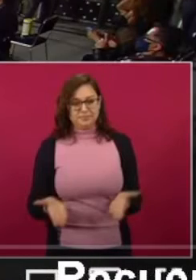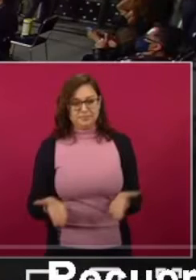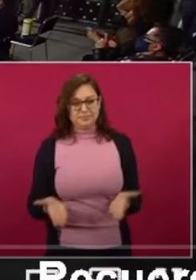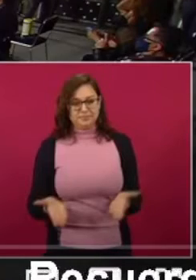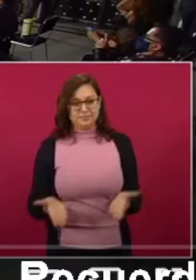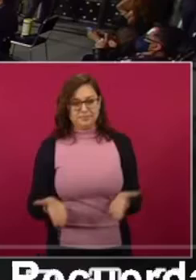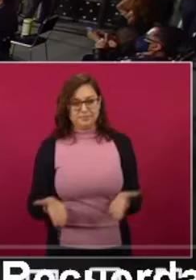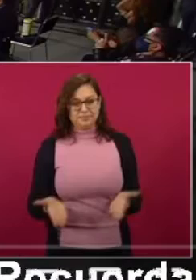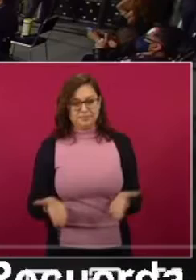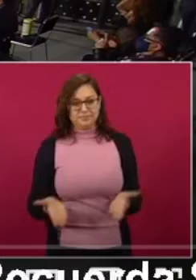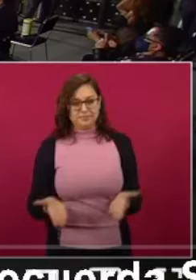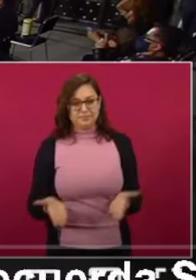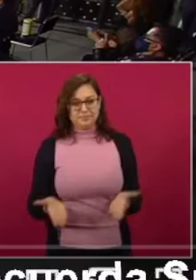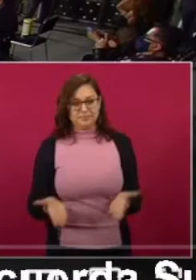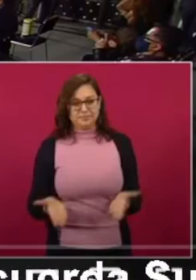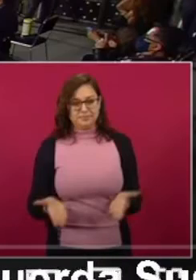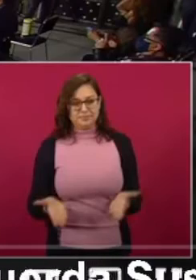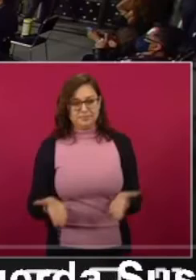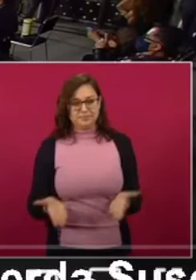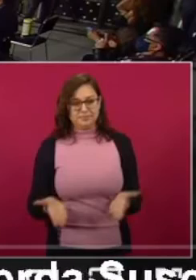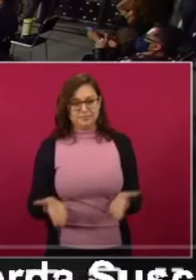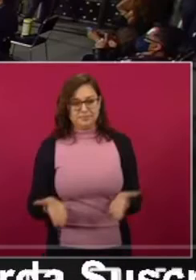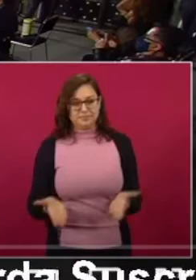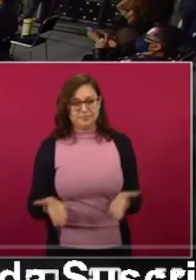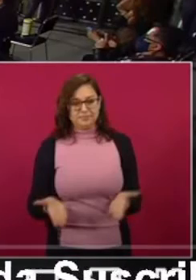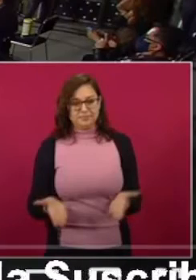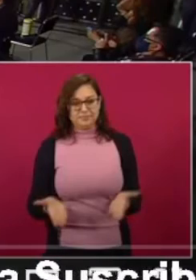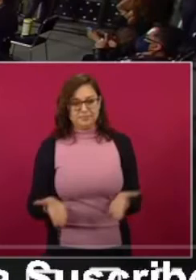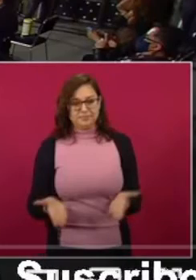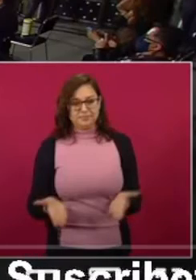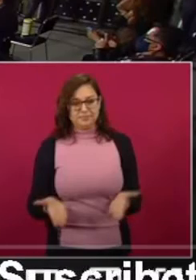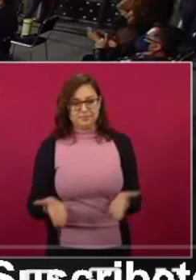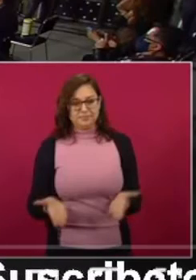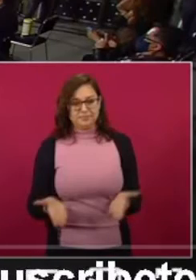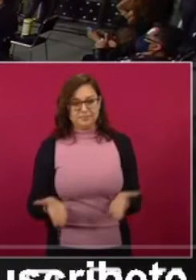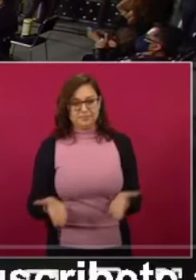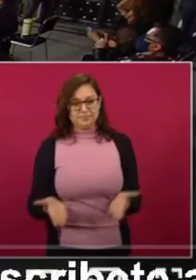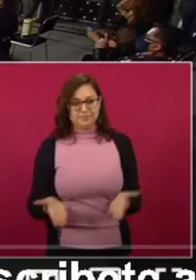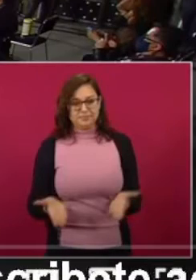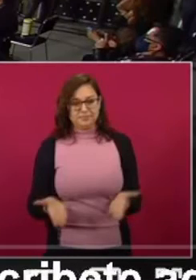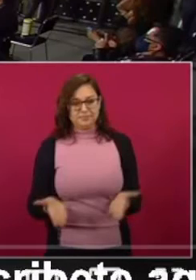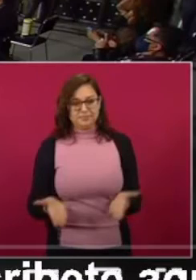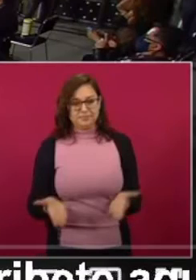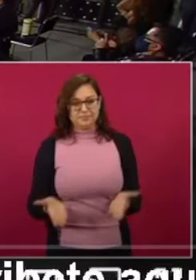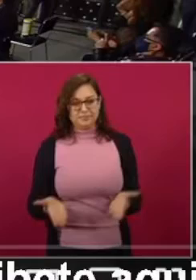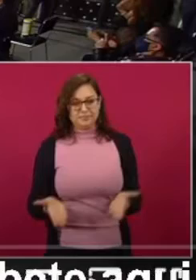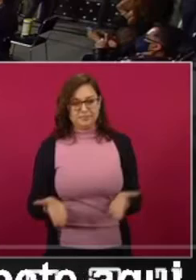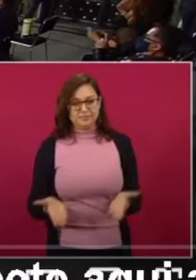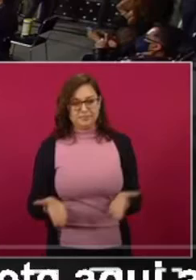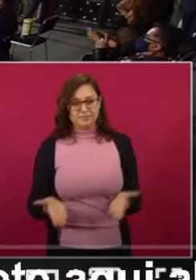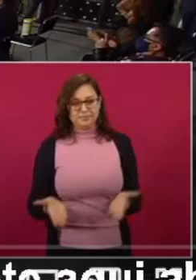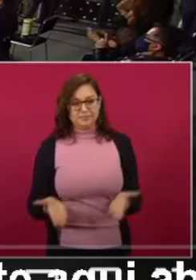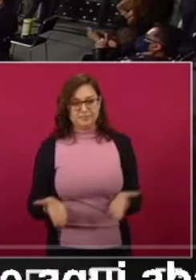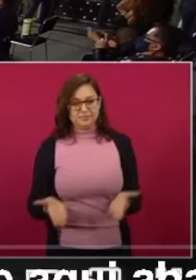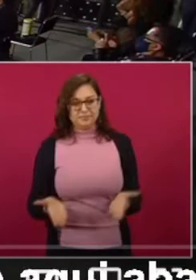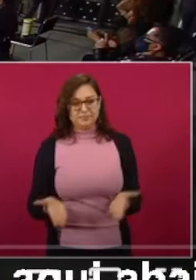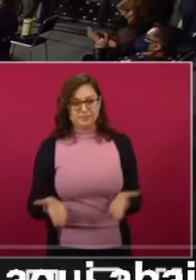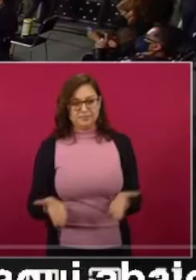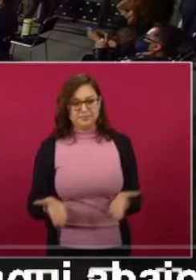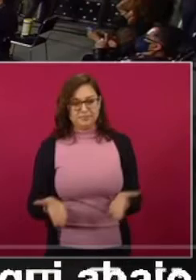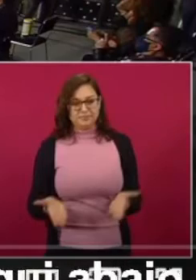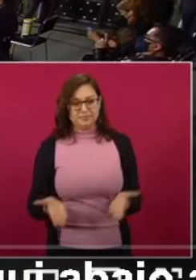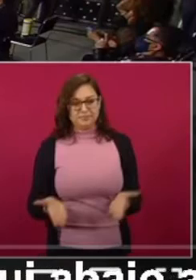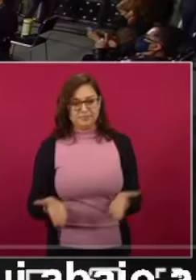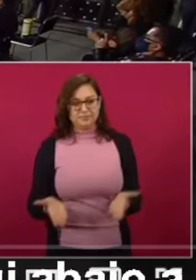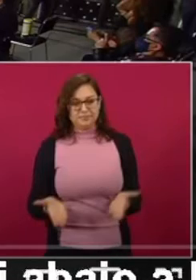de elegir al presidente que va a continuar con esto son 3